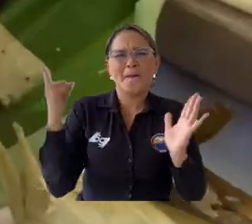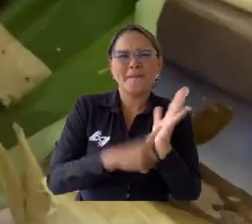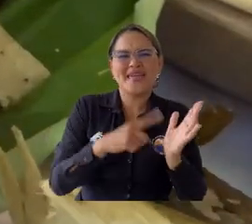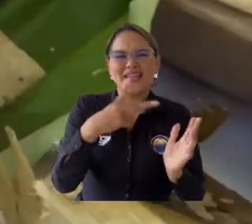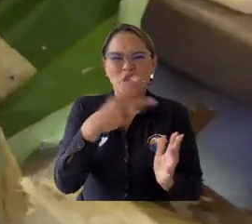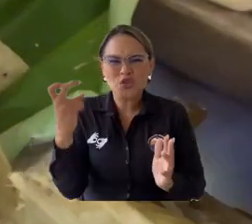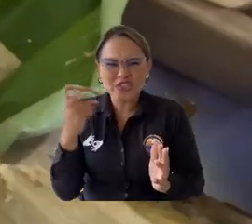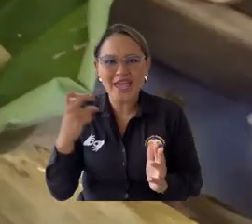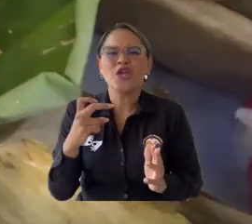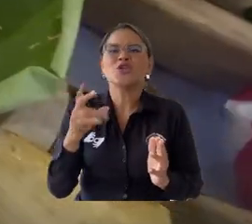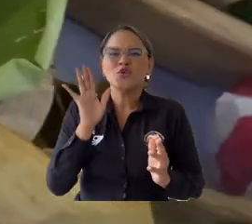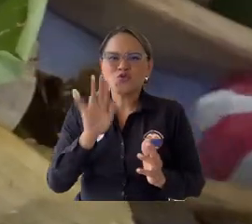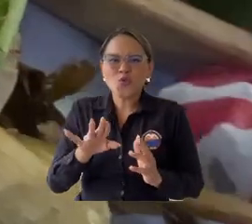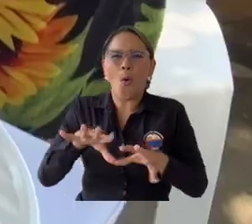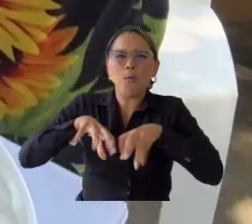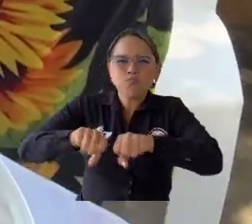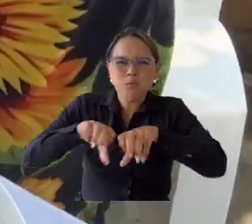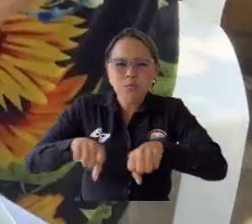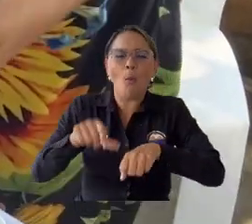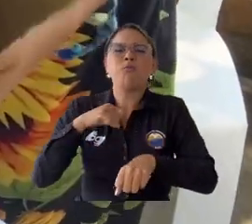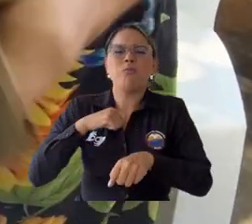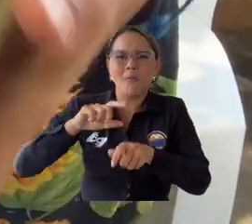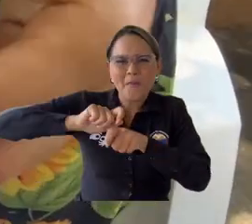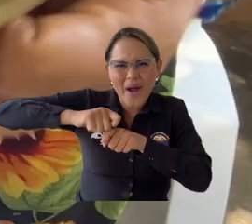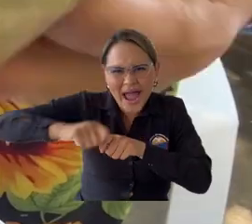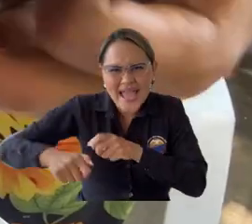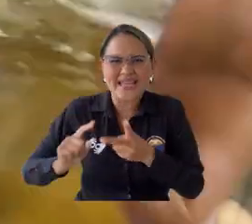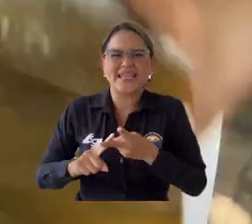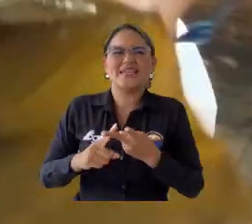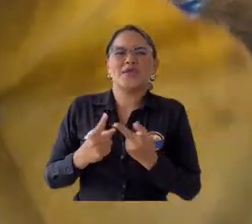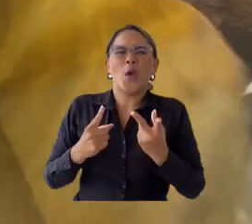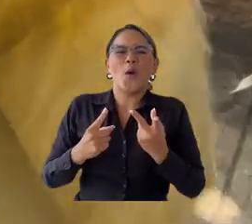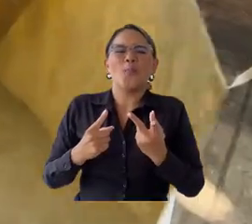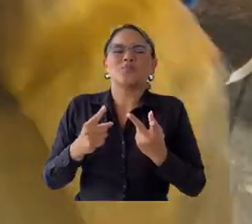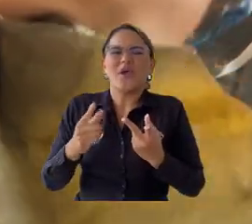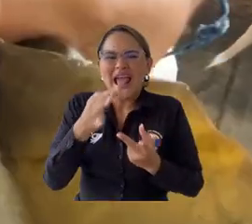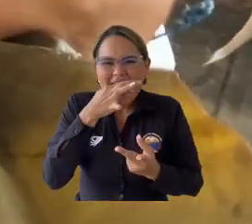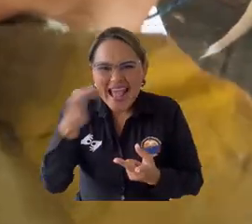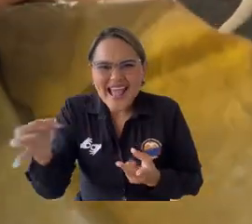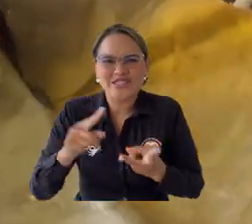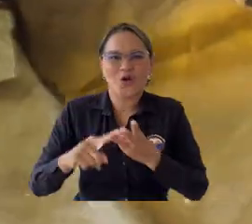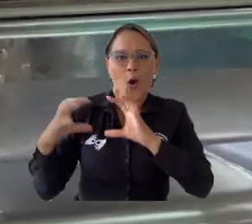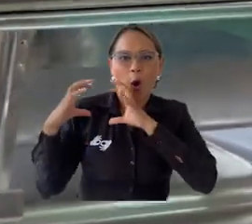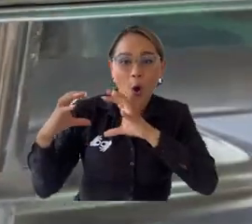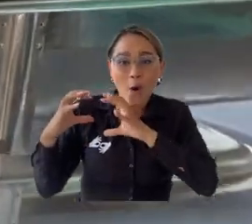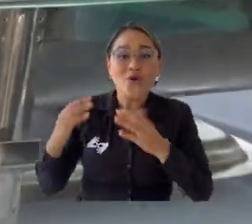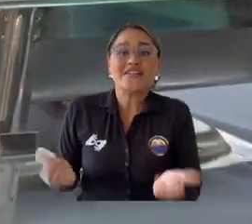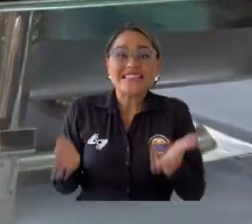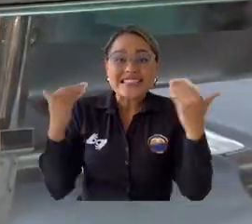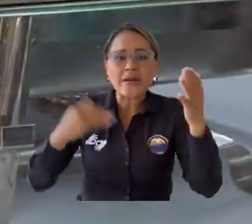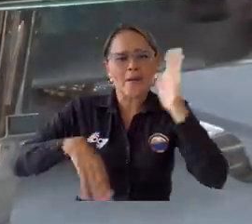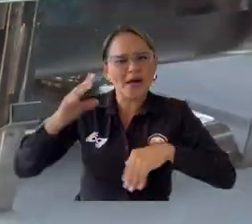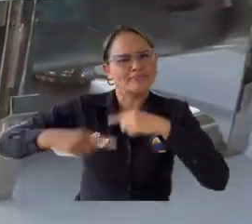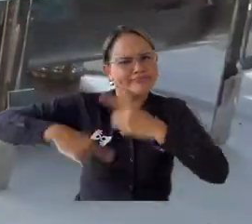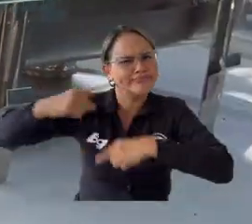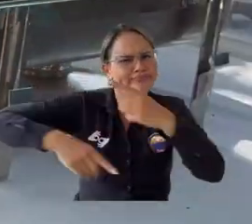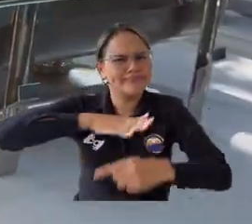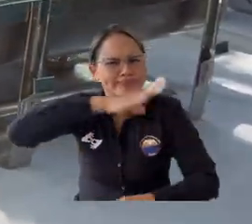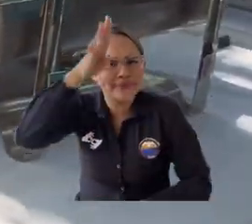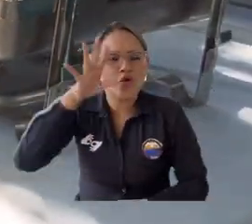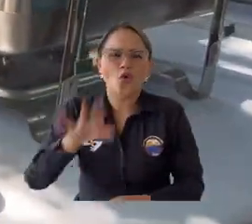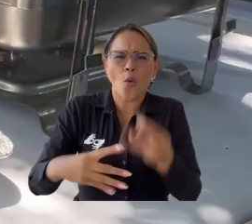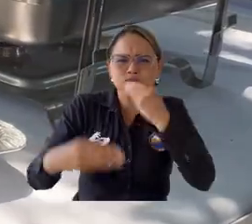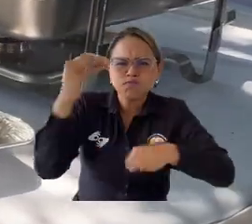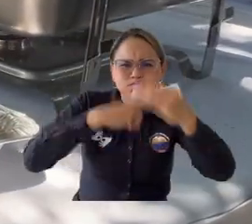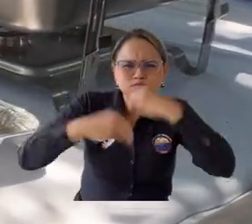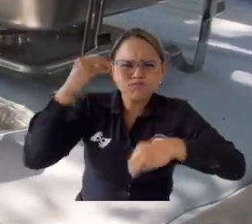maíz, coco y queso que fueron vendidos dan cuenta del éxito de este evento, con el que se busca promover el legado gastronómico que tiene